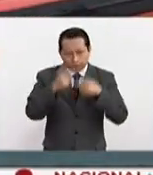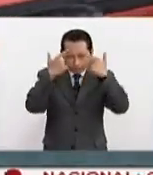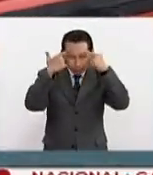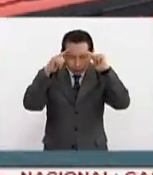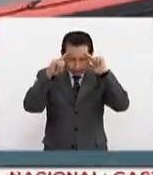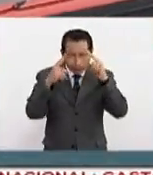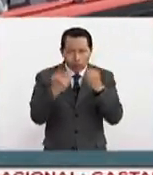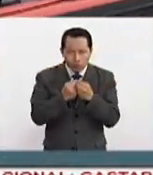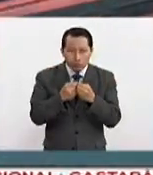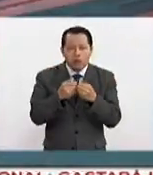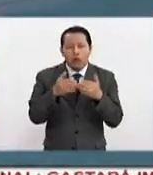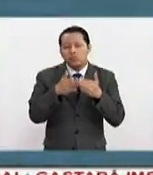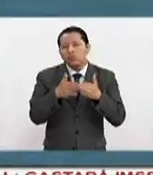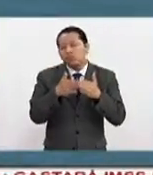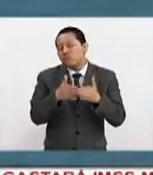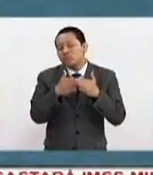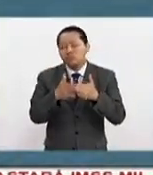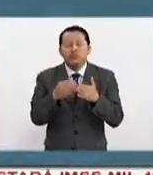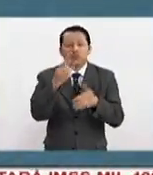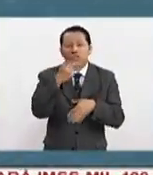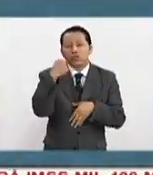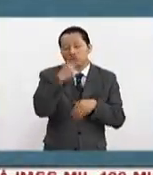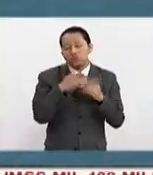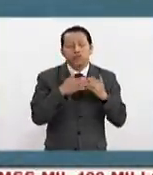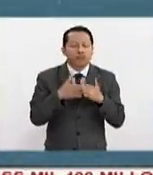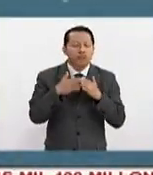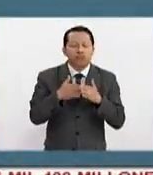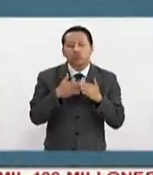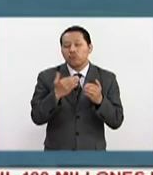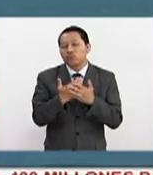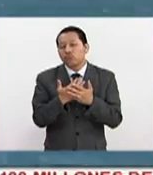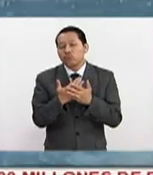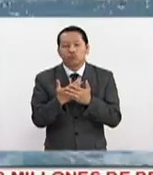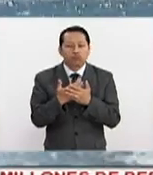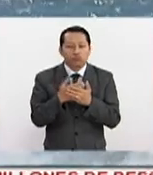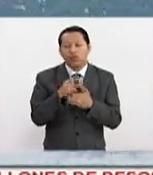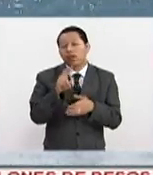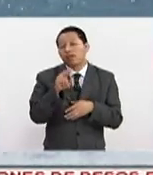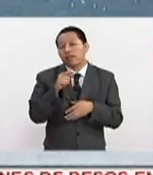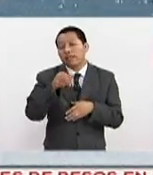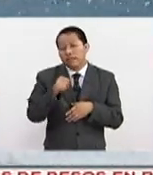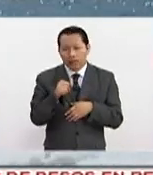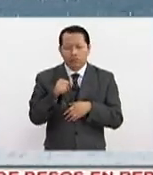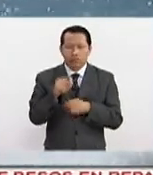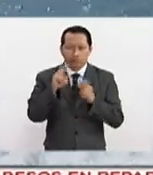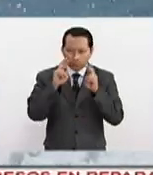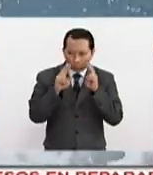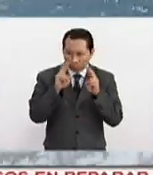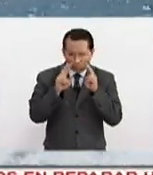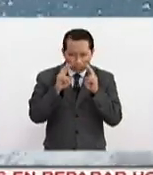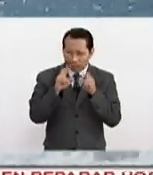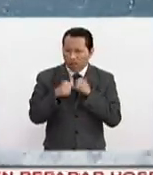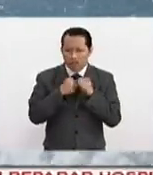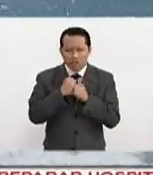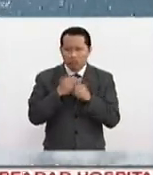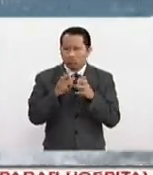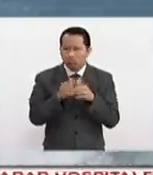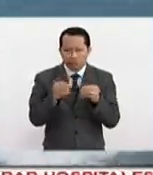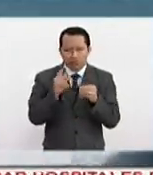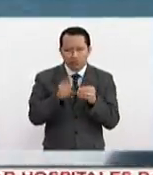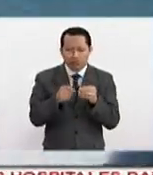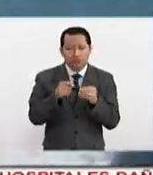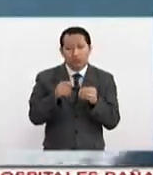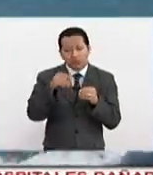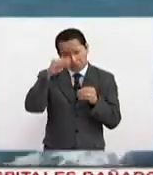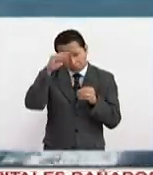navegamos por el Golfo durante 3 horas en espera del milagro. Y es que la vaquita no se ha visto en al menos un par de años, y se